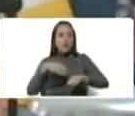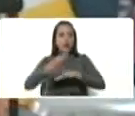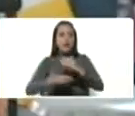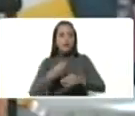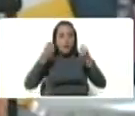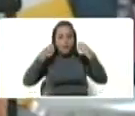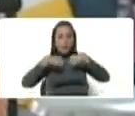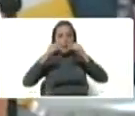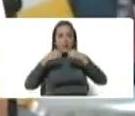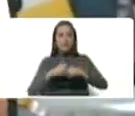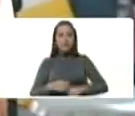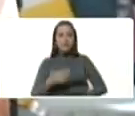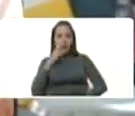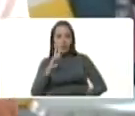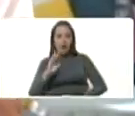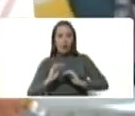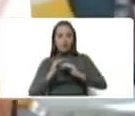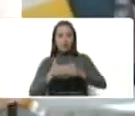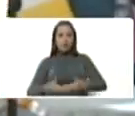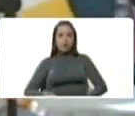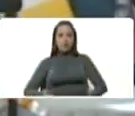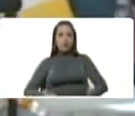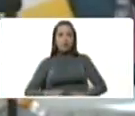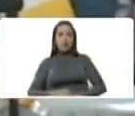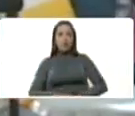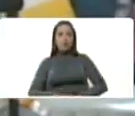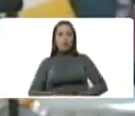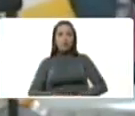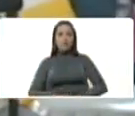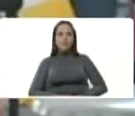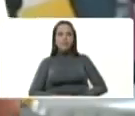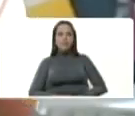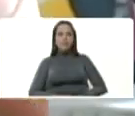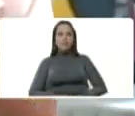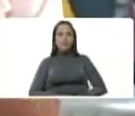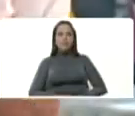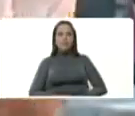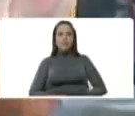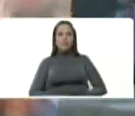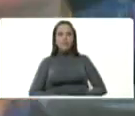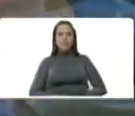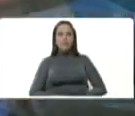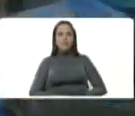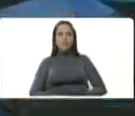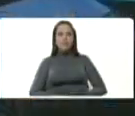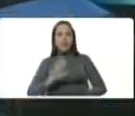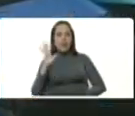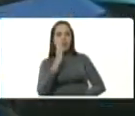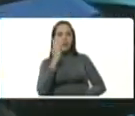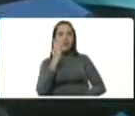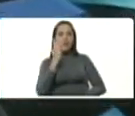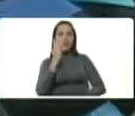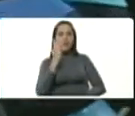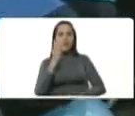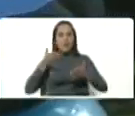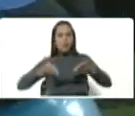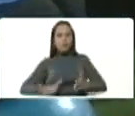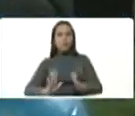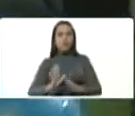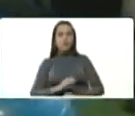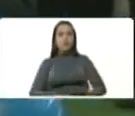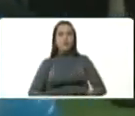ejercicios. Mire esa barriga, qué bella, ¿ves? Sí, hermosa. Ah. Una barriga ya quinta, ¿no? Quinta barriga. ¿Quinta barriga